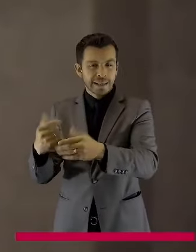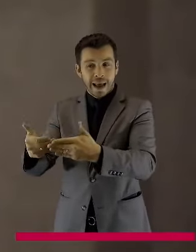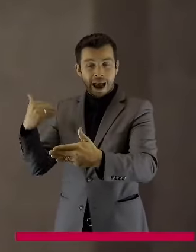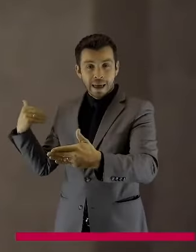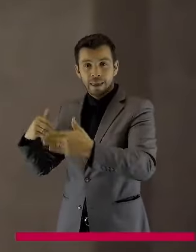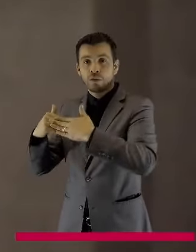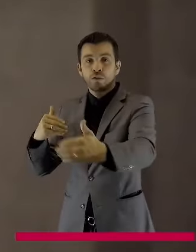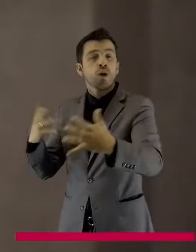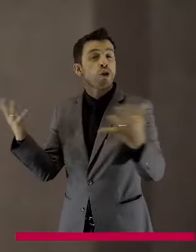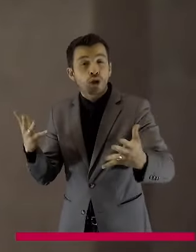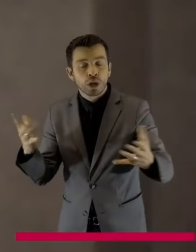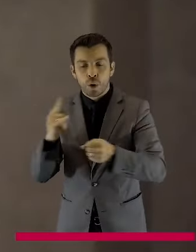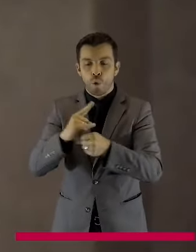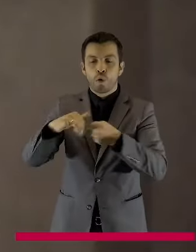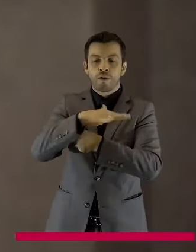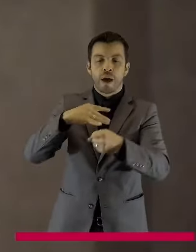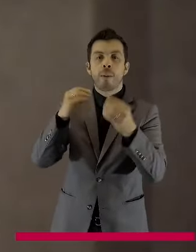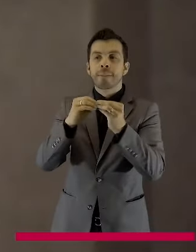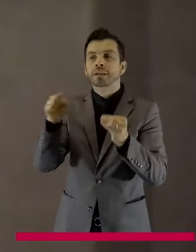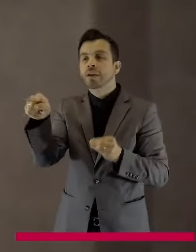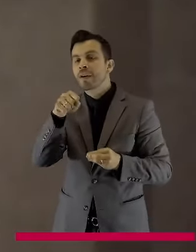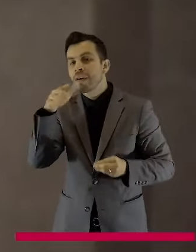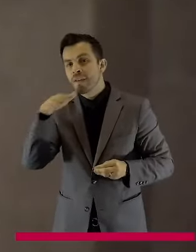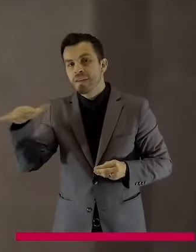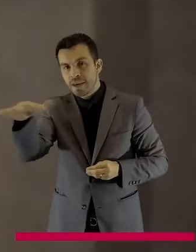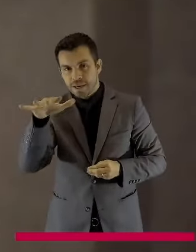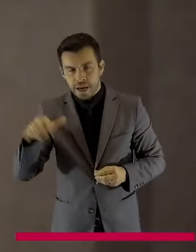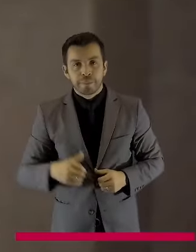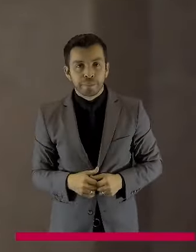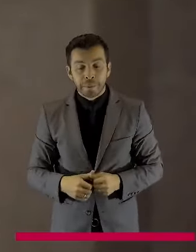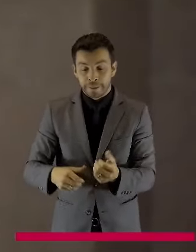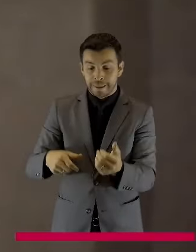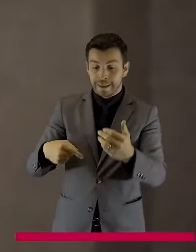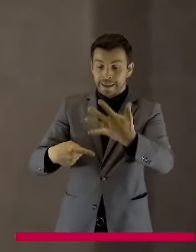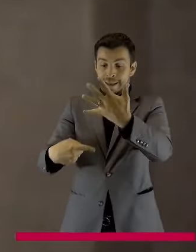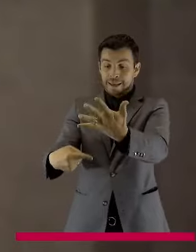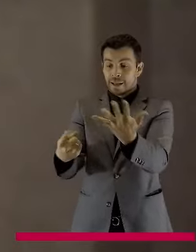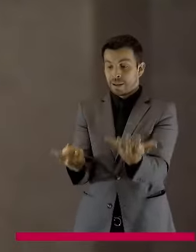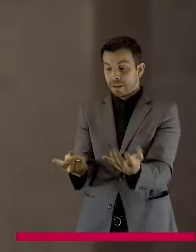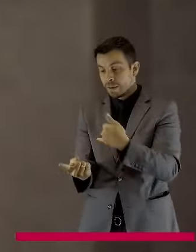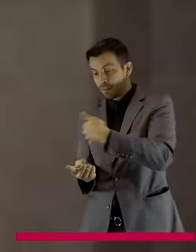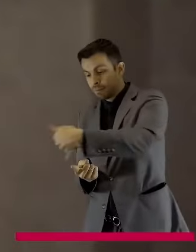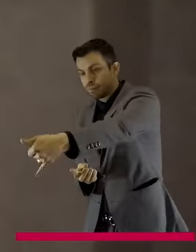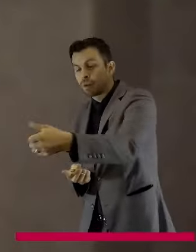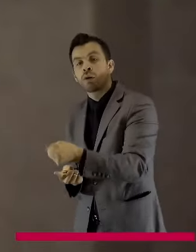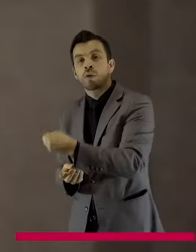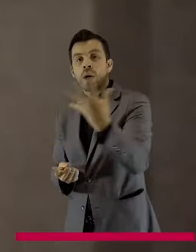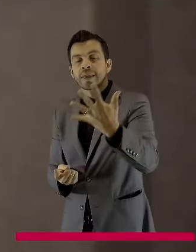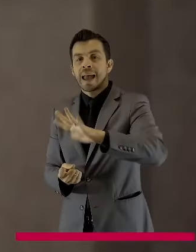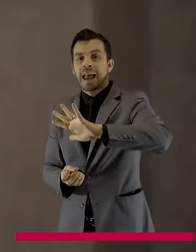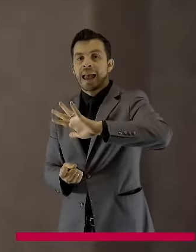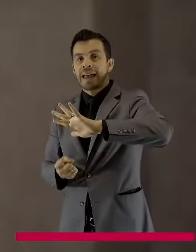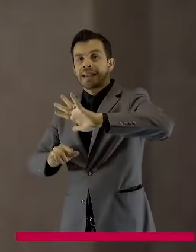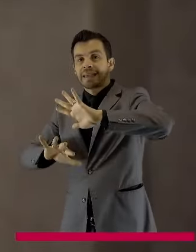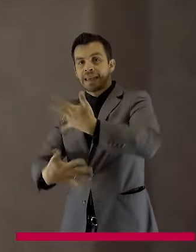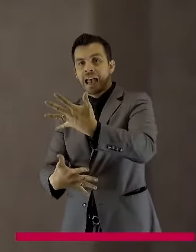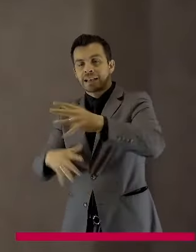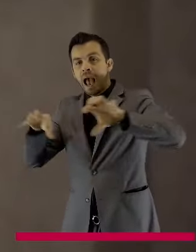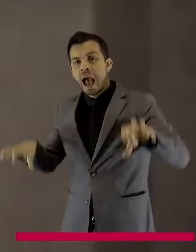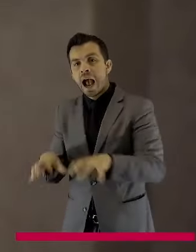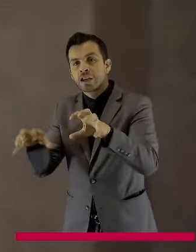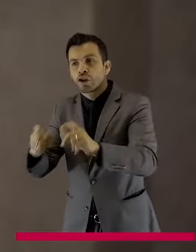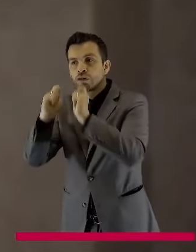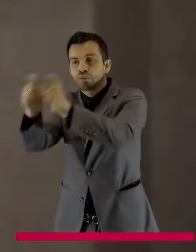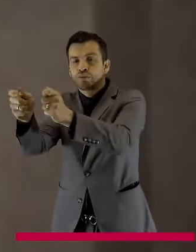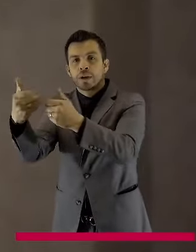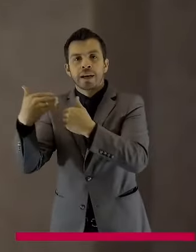en lo urbano como en lo rural. Aquí tenemos 10 acciones bajo la responsabilidad de la Unidad para la